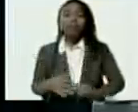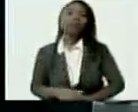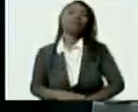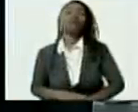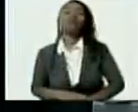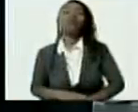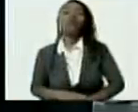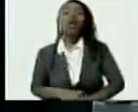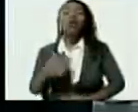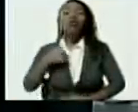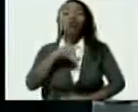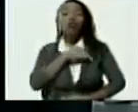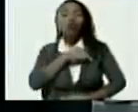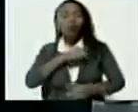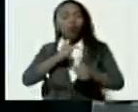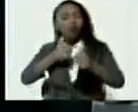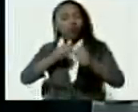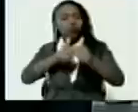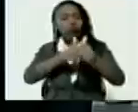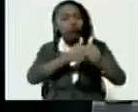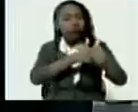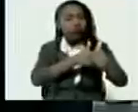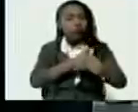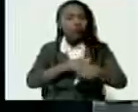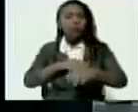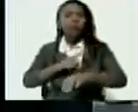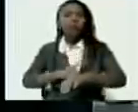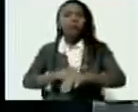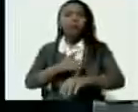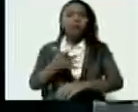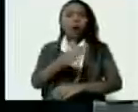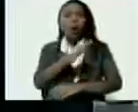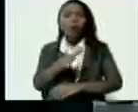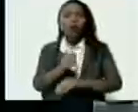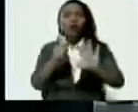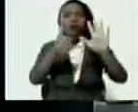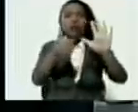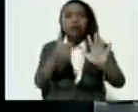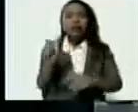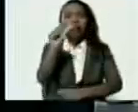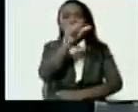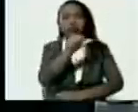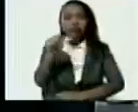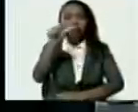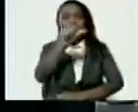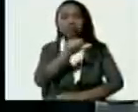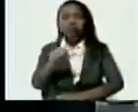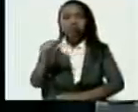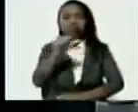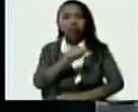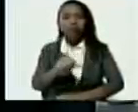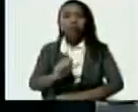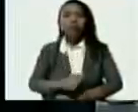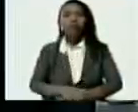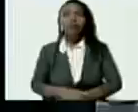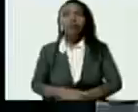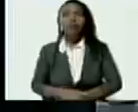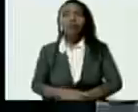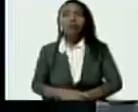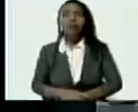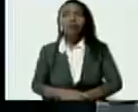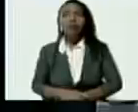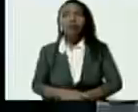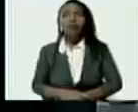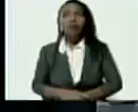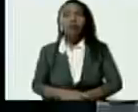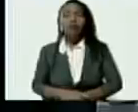Hemos estado haciendo seguimiento durante más de 6 semanas, desde el que